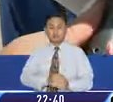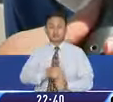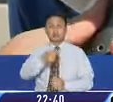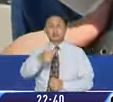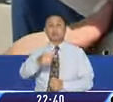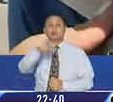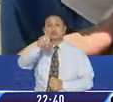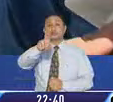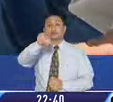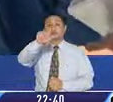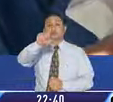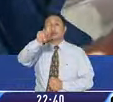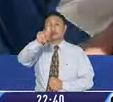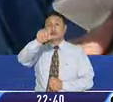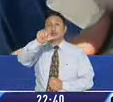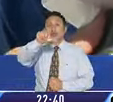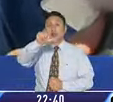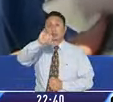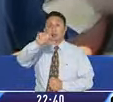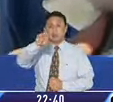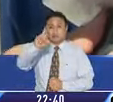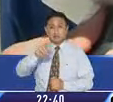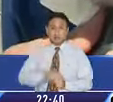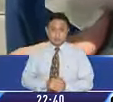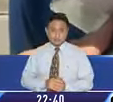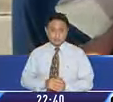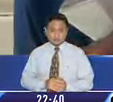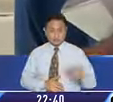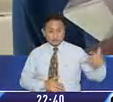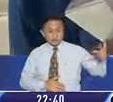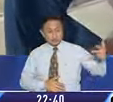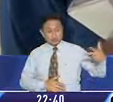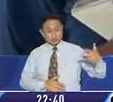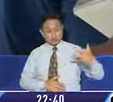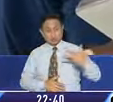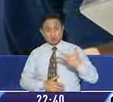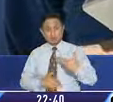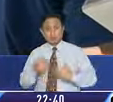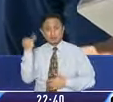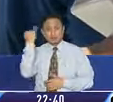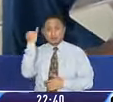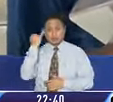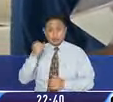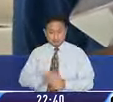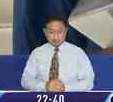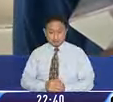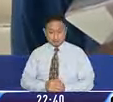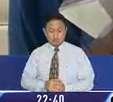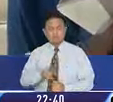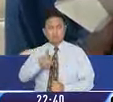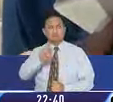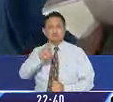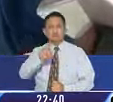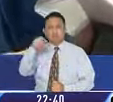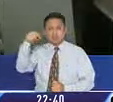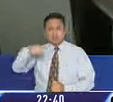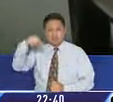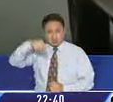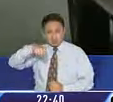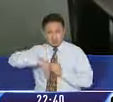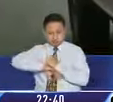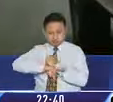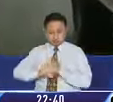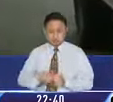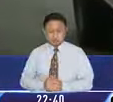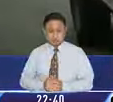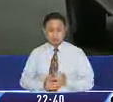Guadalajara, el bus que viene desde Ollacoto hasta el Comité del Pueblo. Es donde los buses verdes. Y en varias ocasiones han sido asaltados. Dicen que